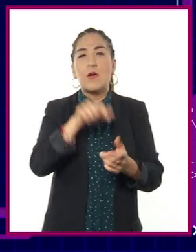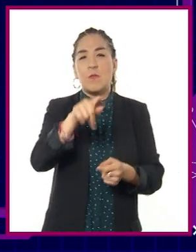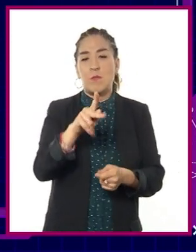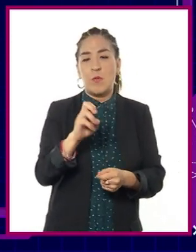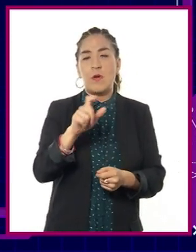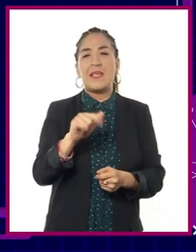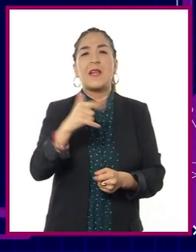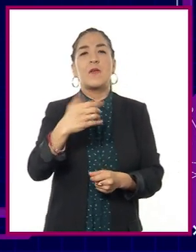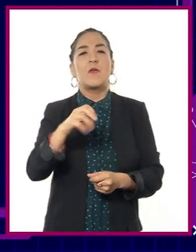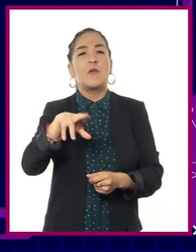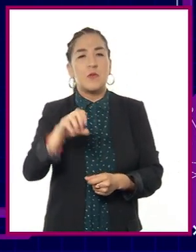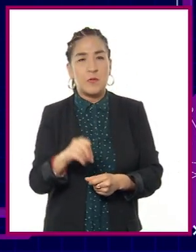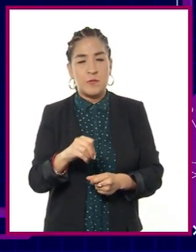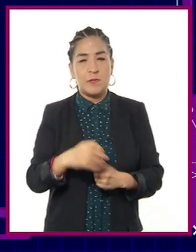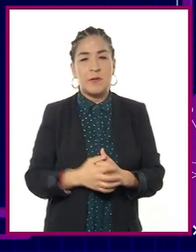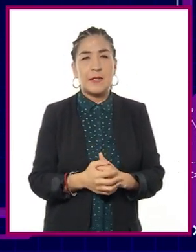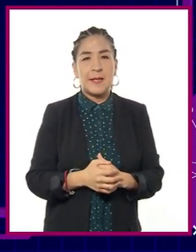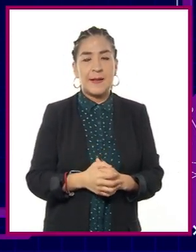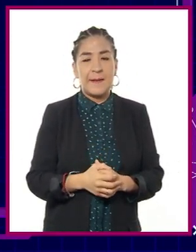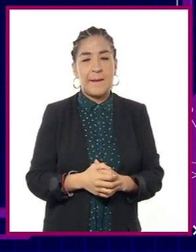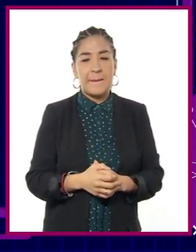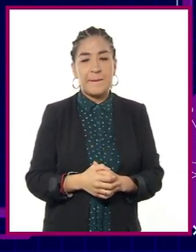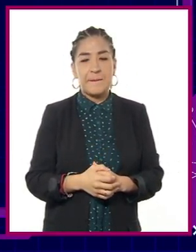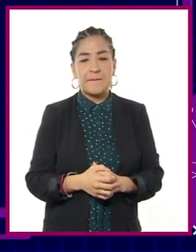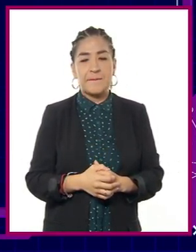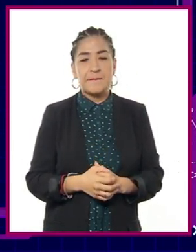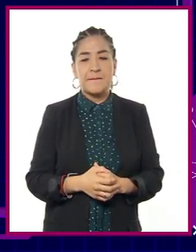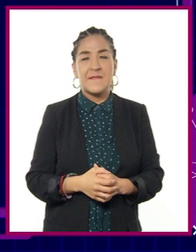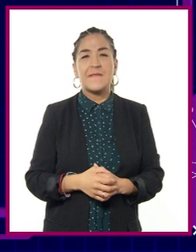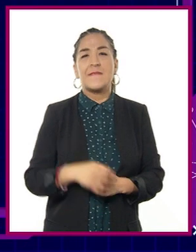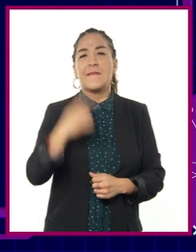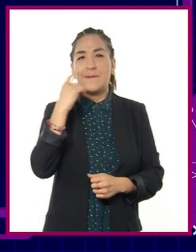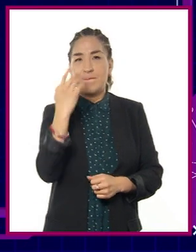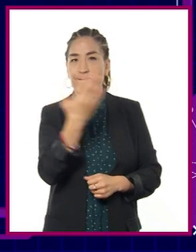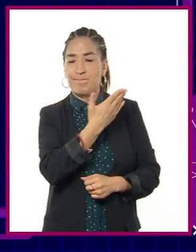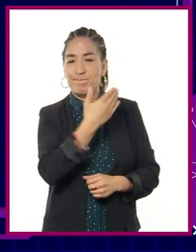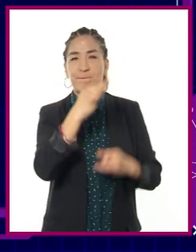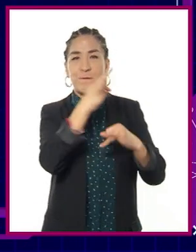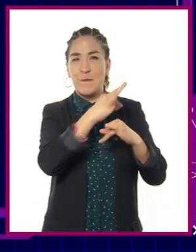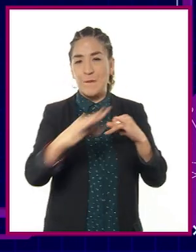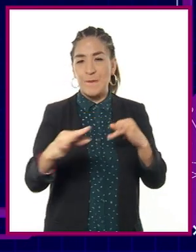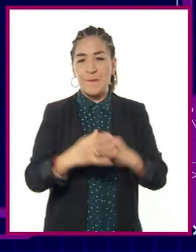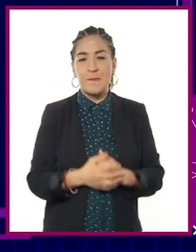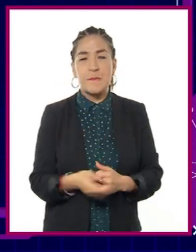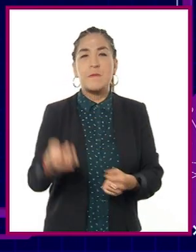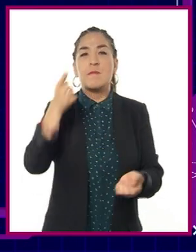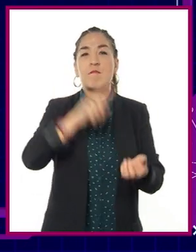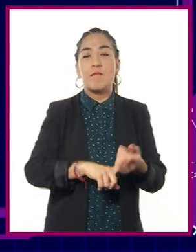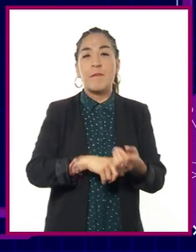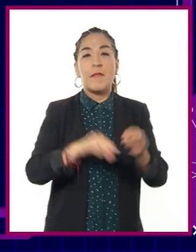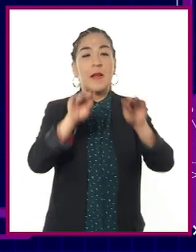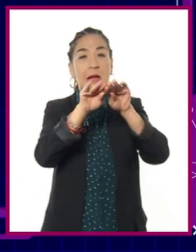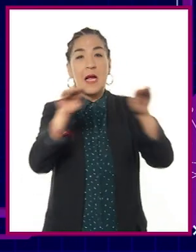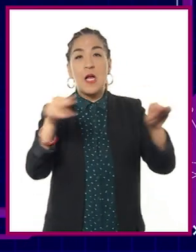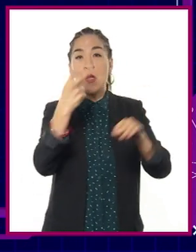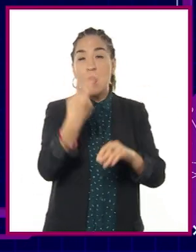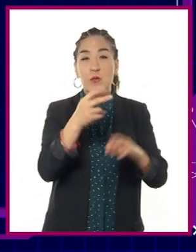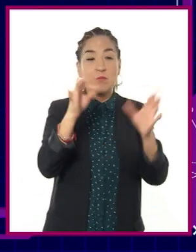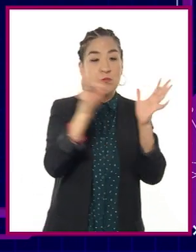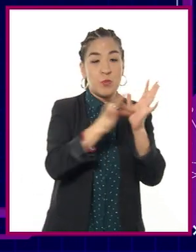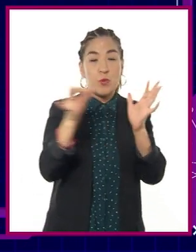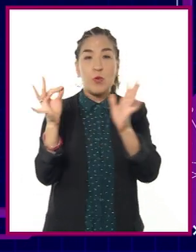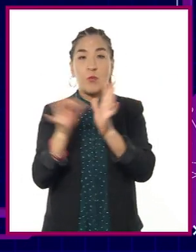regular. Y la diagonal, el segmento que une 2 vértices